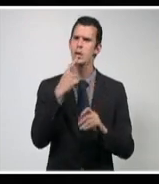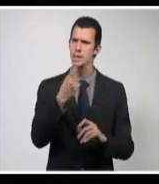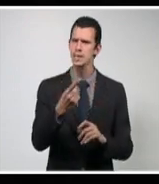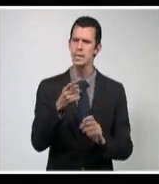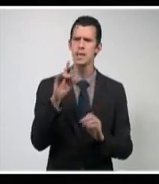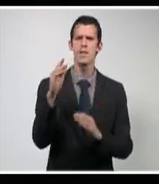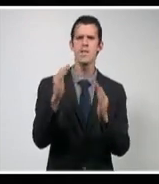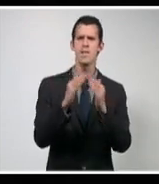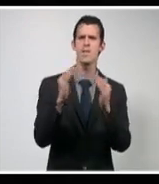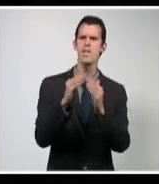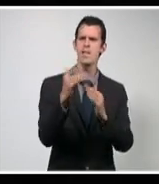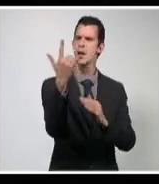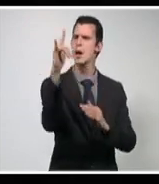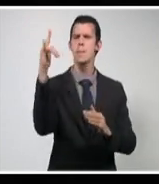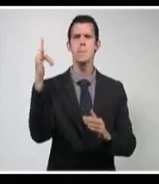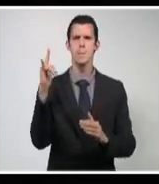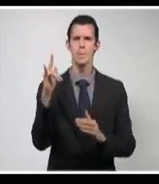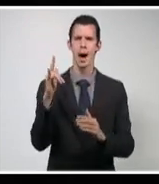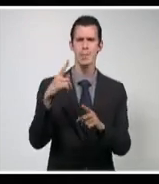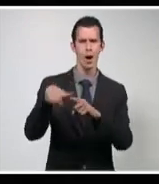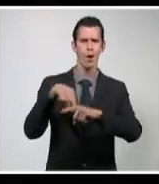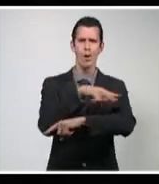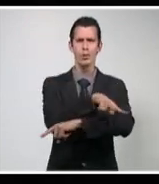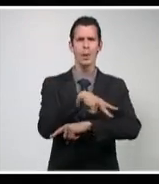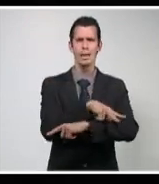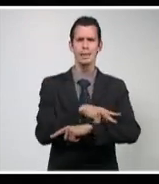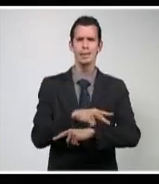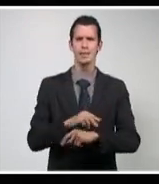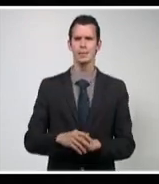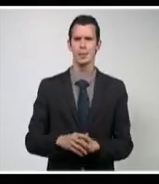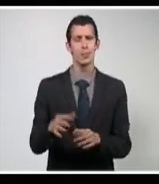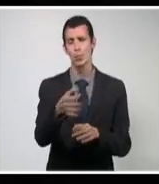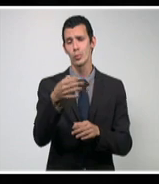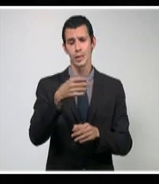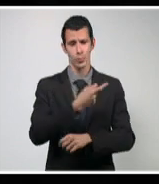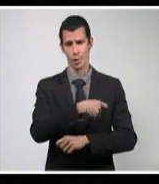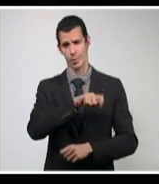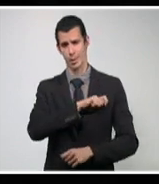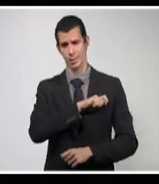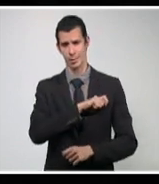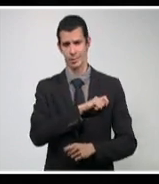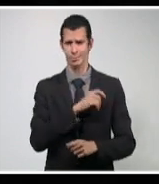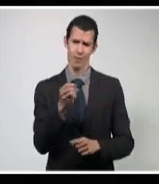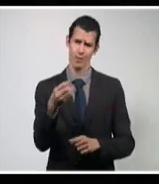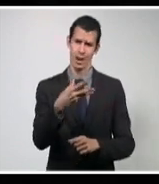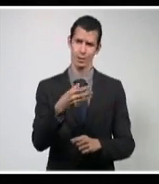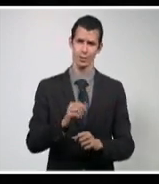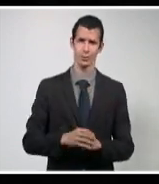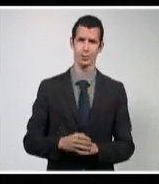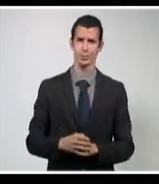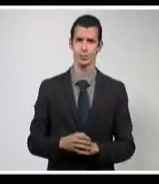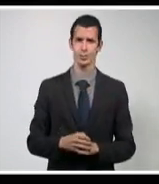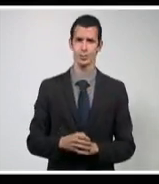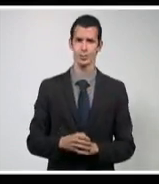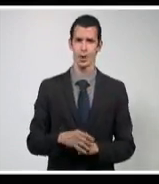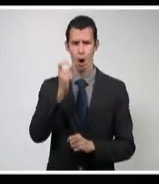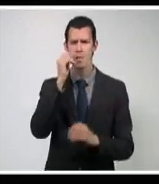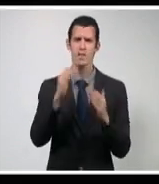del Bahía, del Guiteras, por ahí, afirman que realmente él vive por allá. ¿Qué pasa? Que el que sí vive en España realmente es su